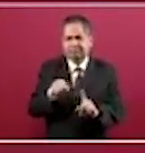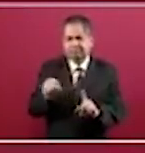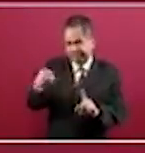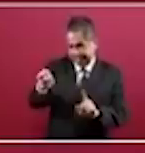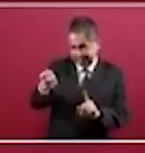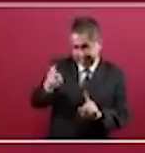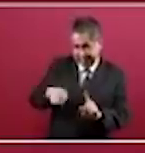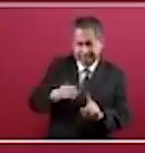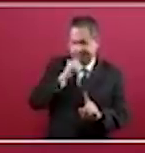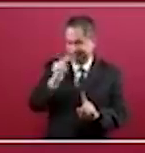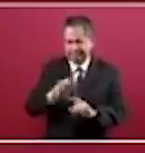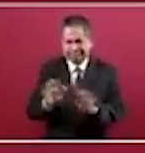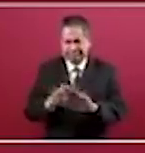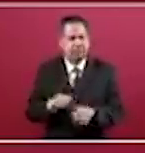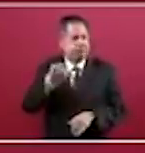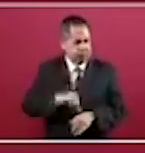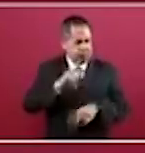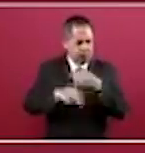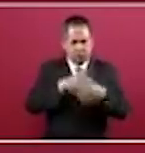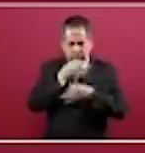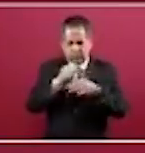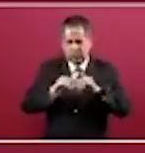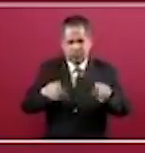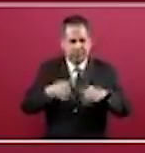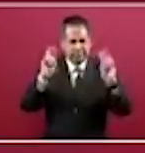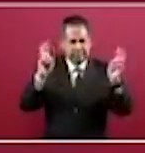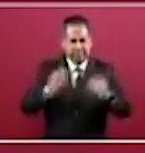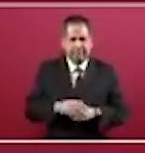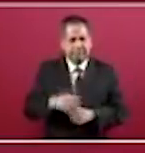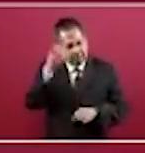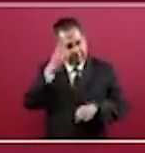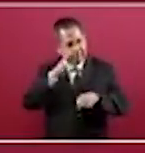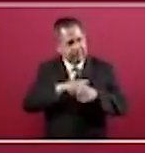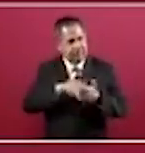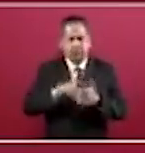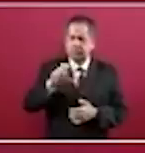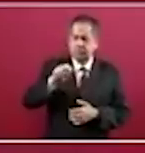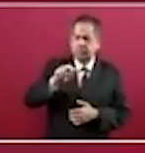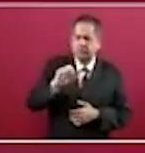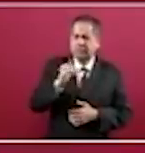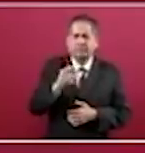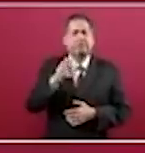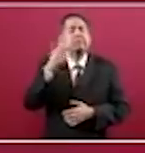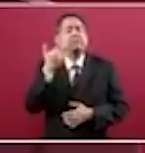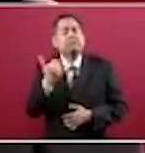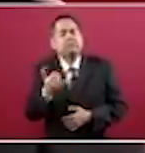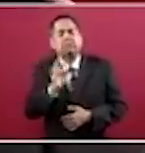cierto. Hoy se va a informar sobre este tema la directora del CONACYT. Y si fuese